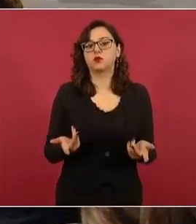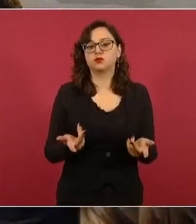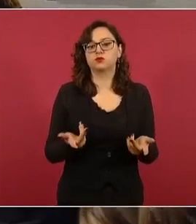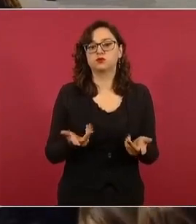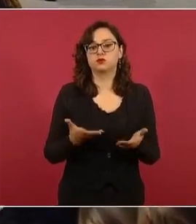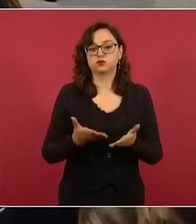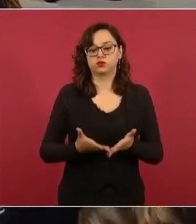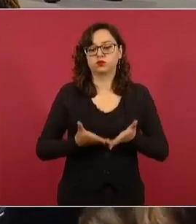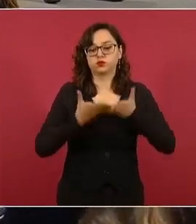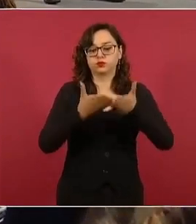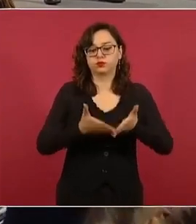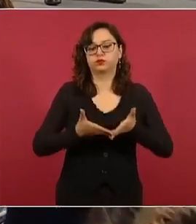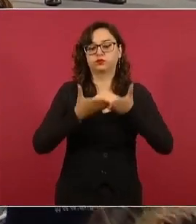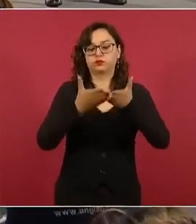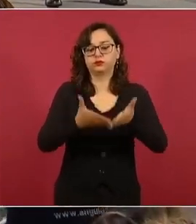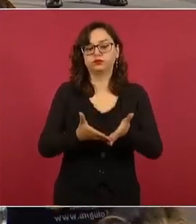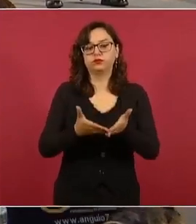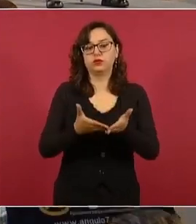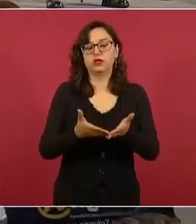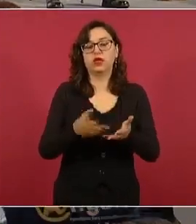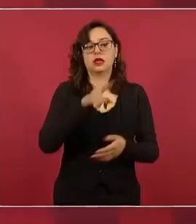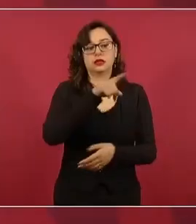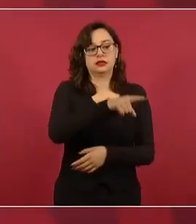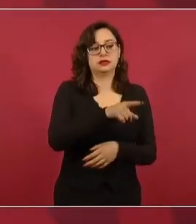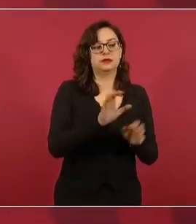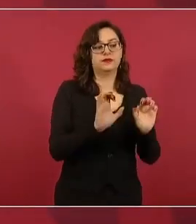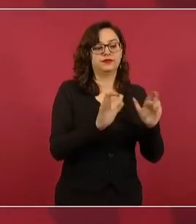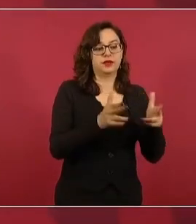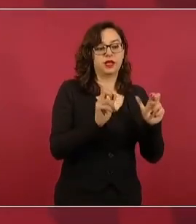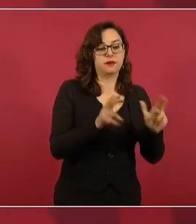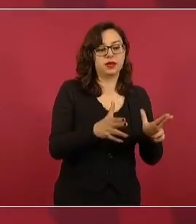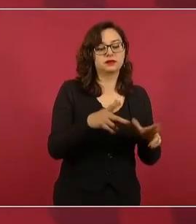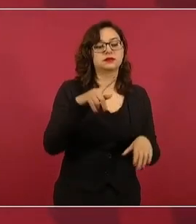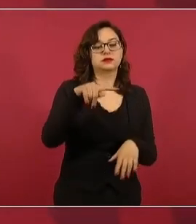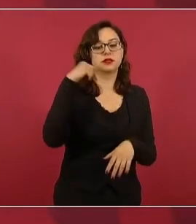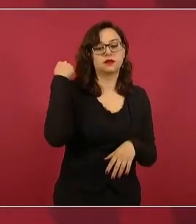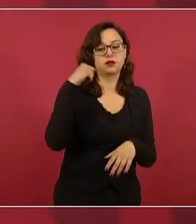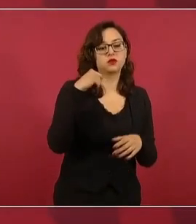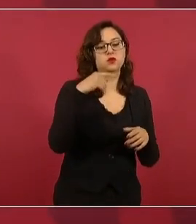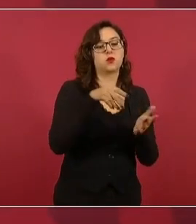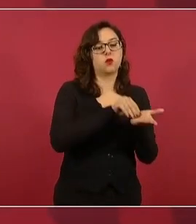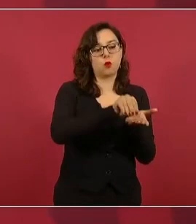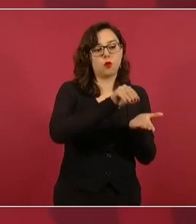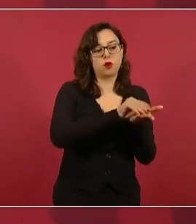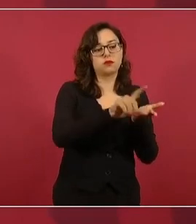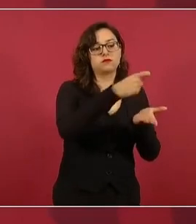se compraban los cerdos de Chiapas y de Tabasco para llevar a Yucatán.